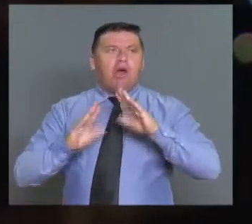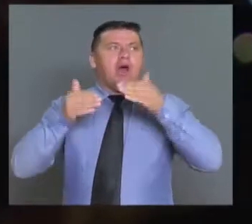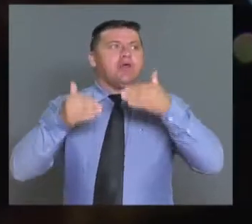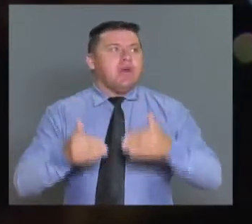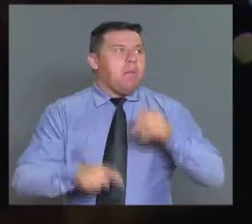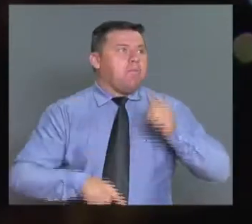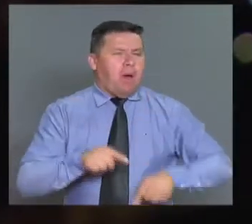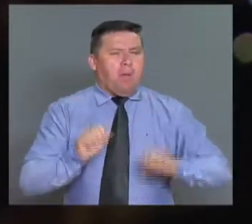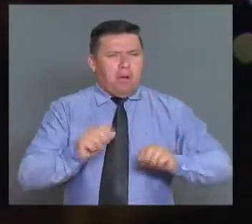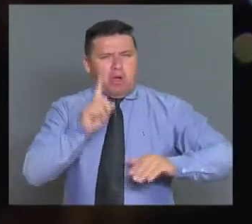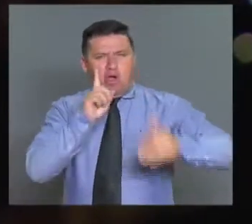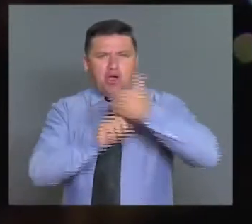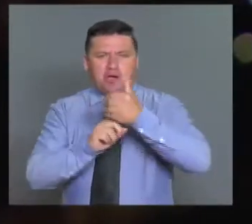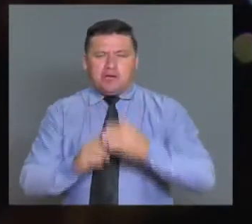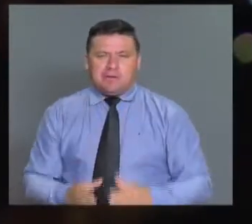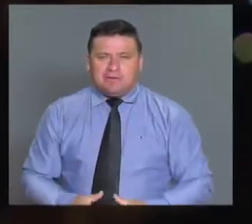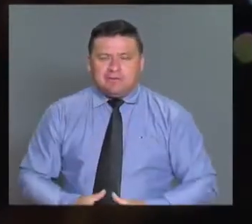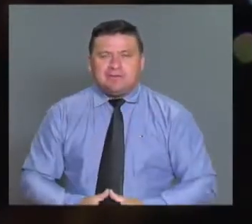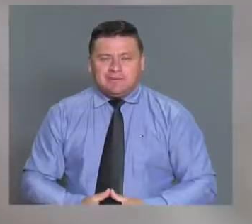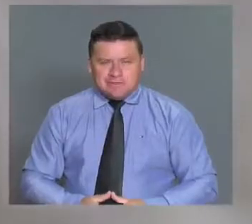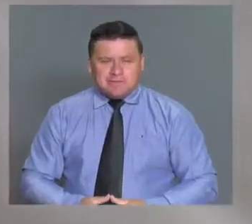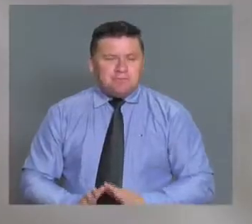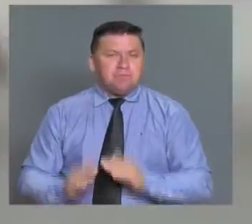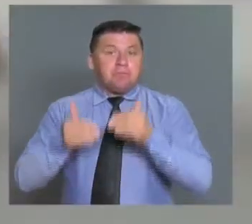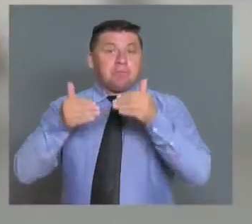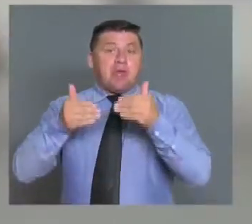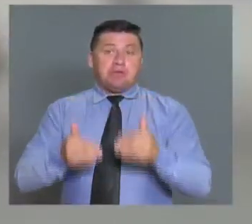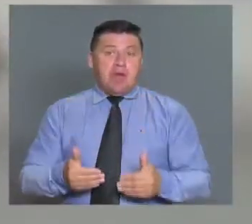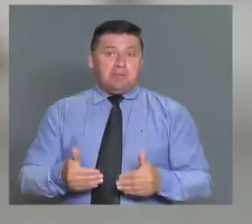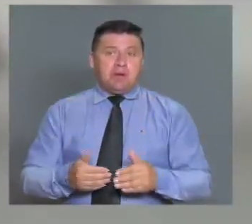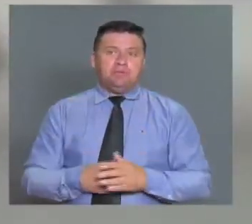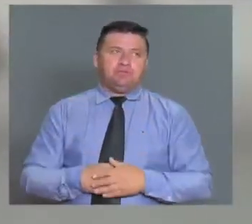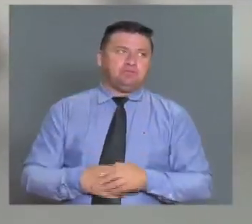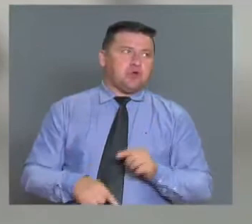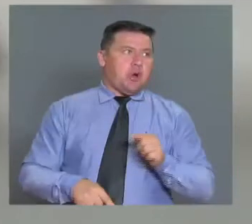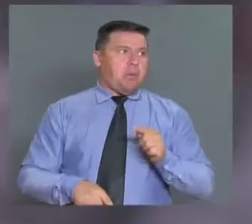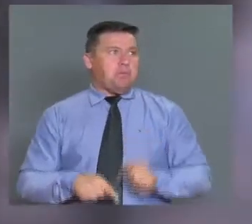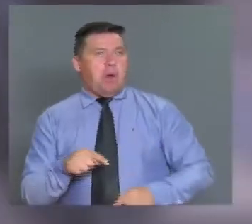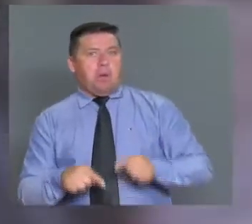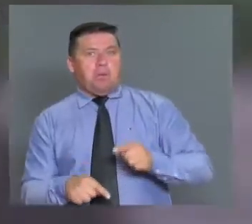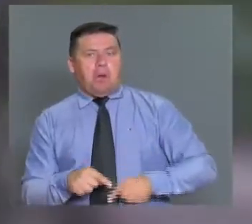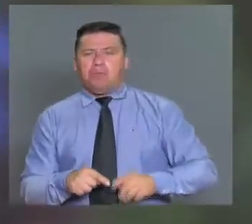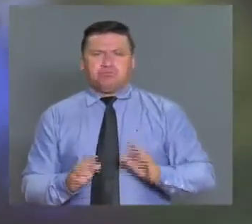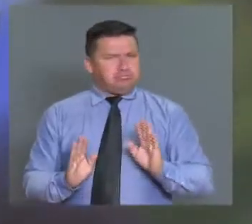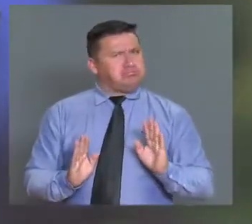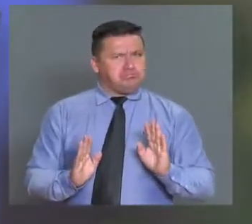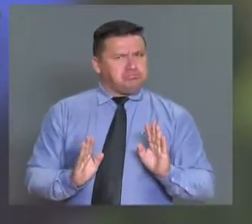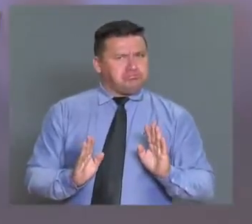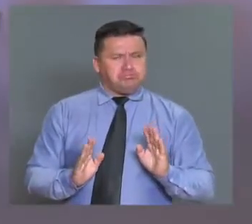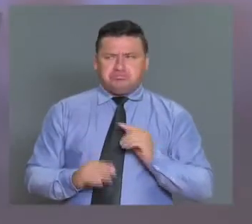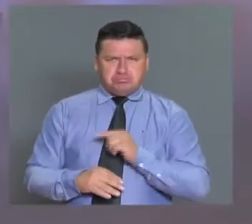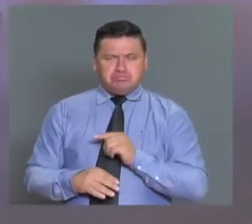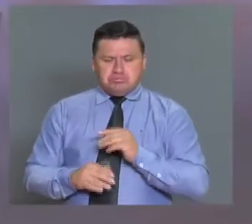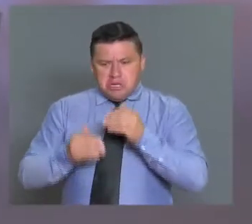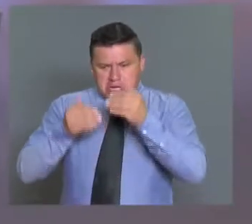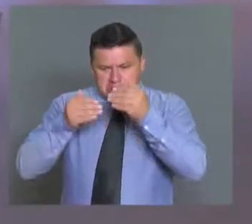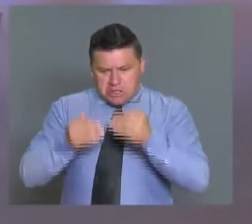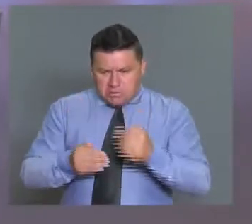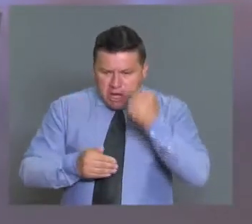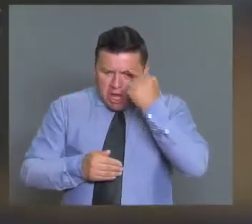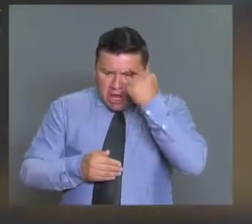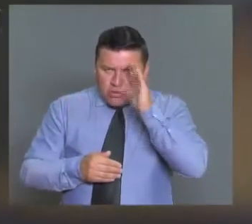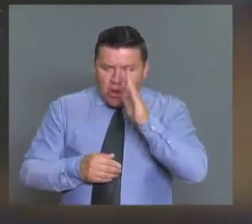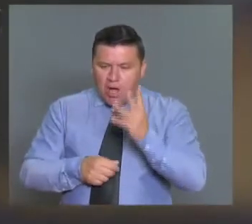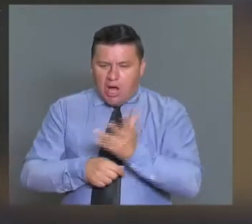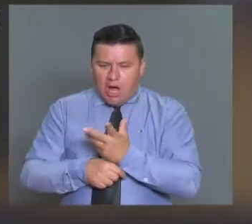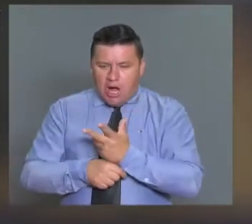discapacidad que no se logre superar. La discapacidad no es una lucha valiente o coraje en frente a la adversidad. La discapacidad es un